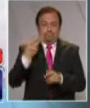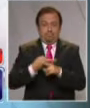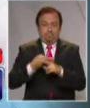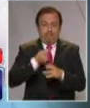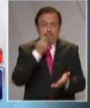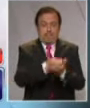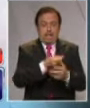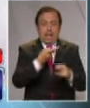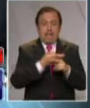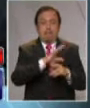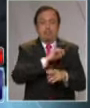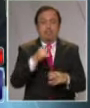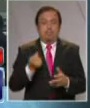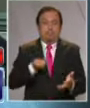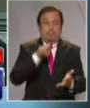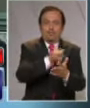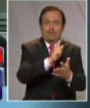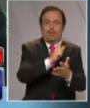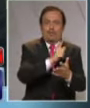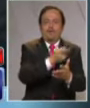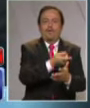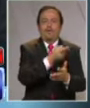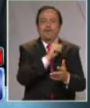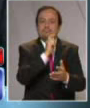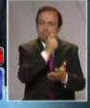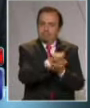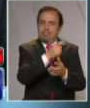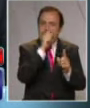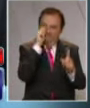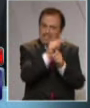por el arriendo y luego que estos montos nunca llegaran a sus